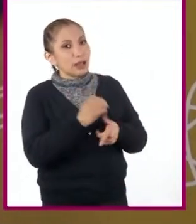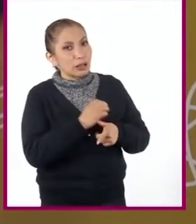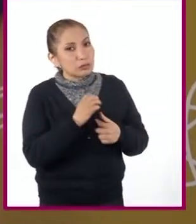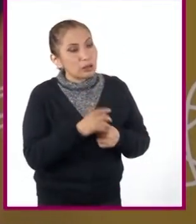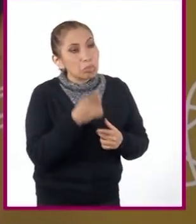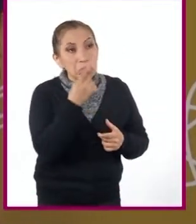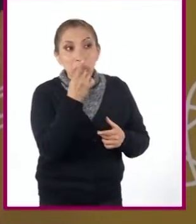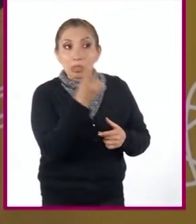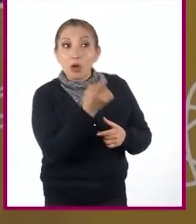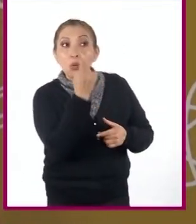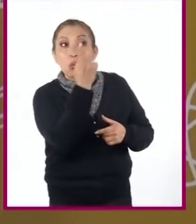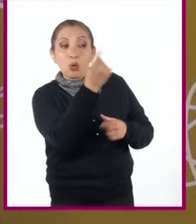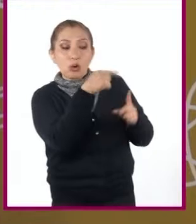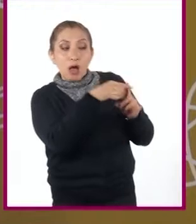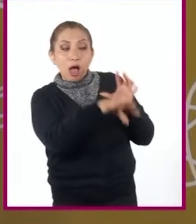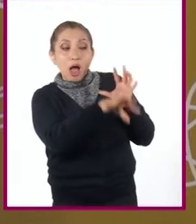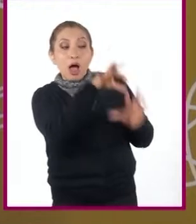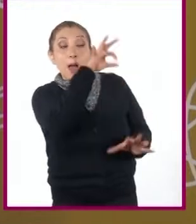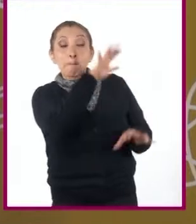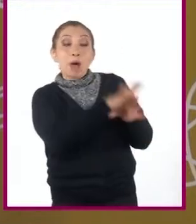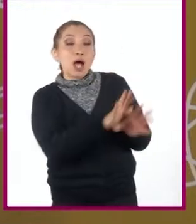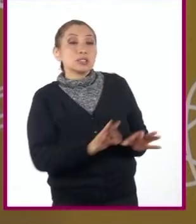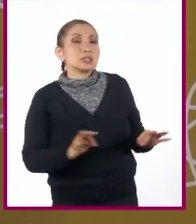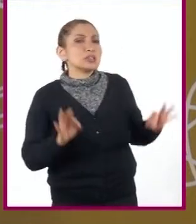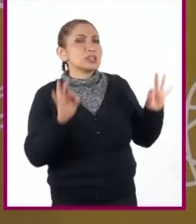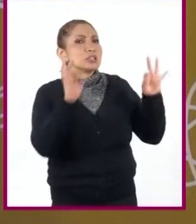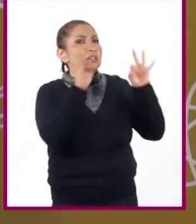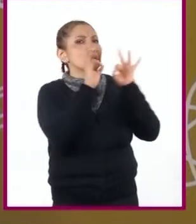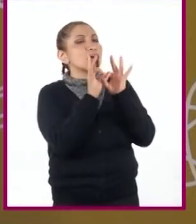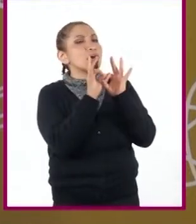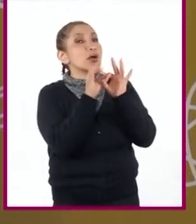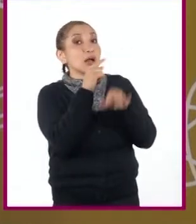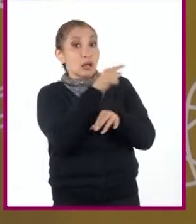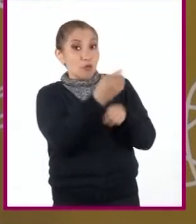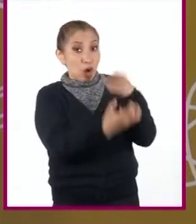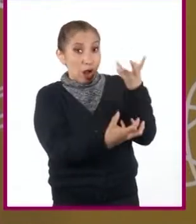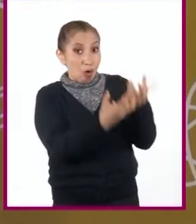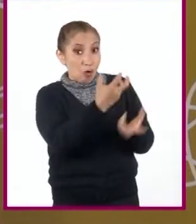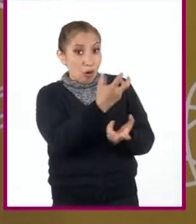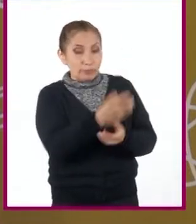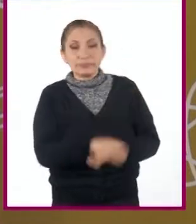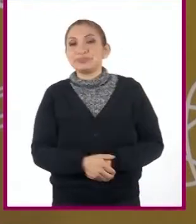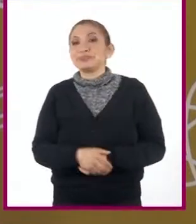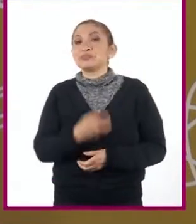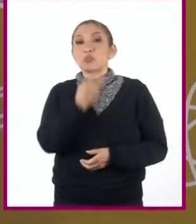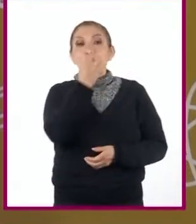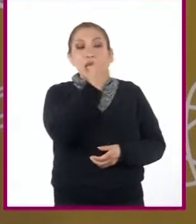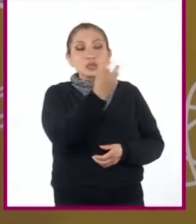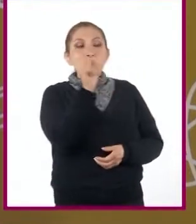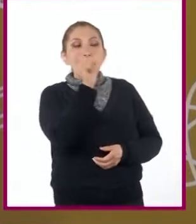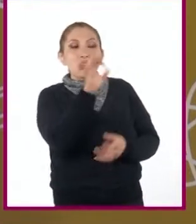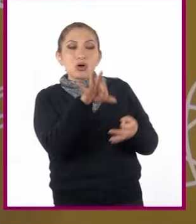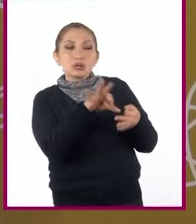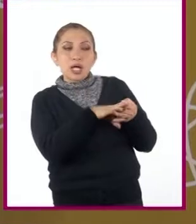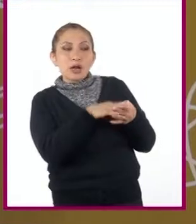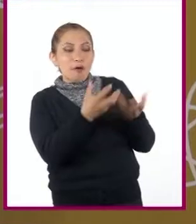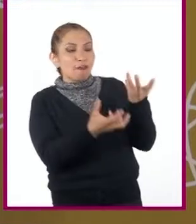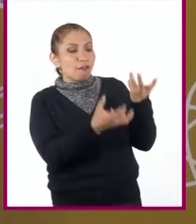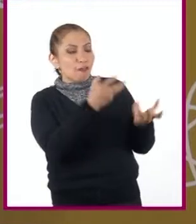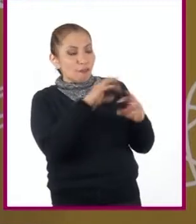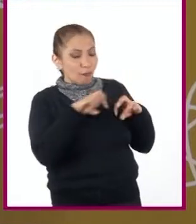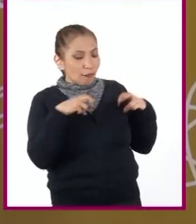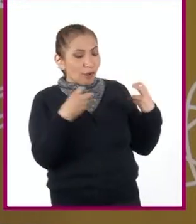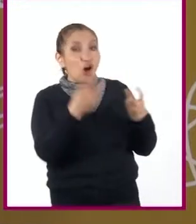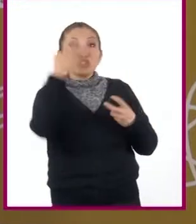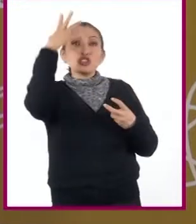Entonces podemos decir que uno de los descubrimientos más importantes fue el fuego. Por eso, al estar cerca de una fogata o bajo